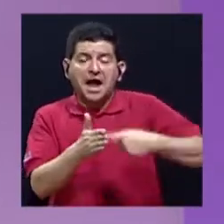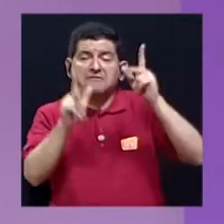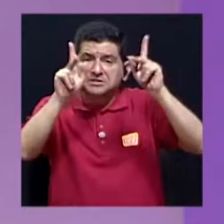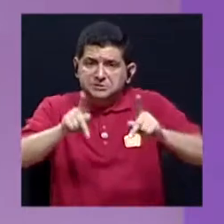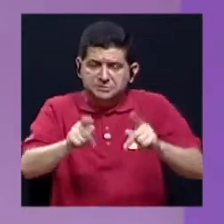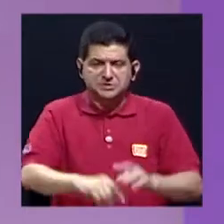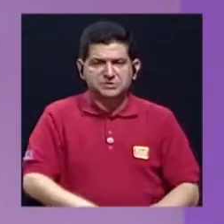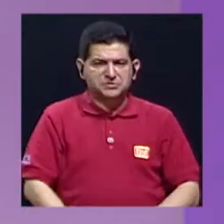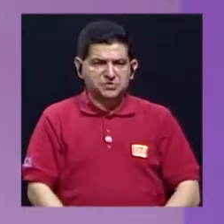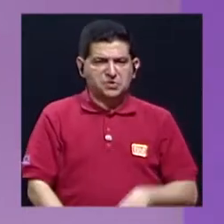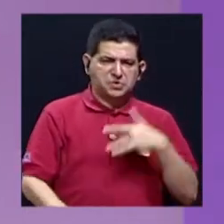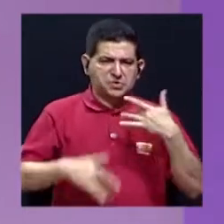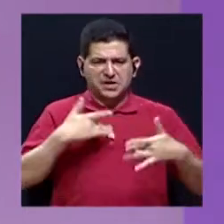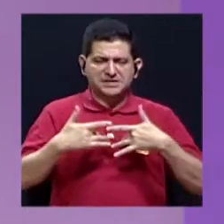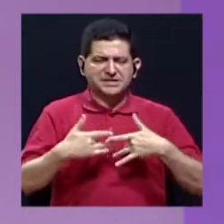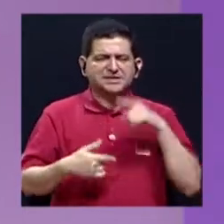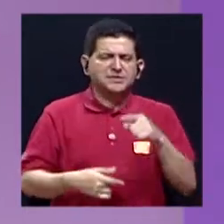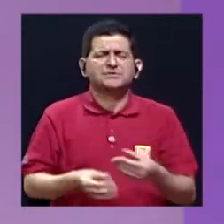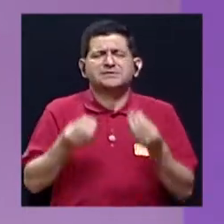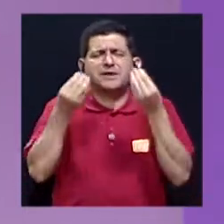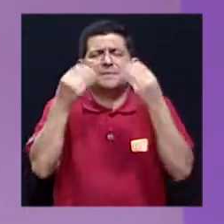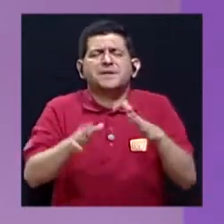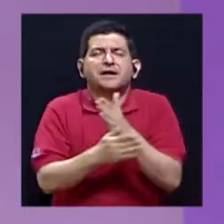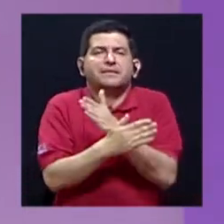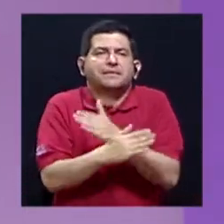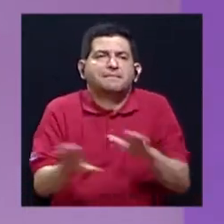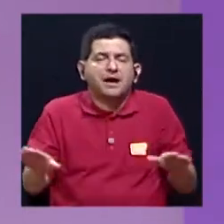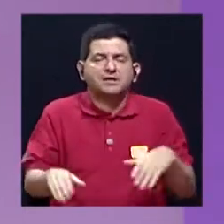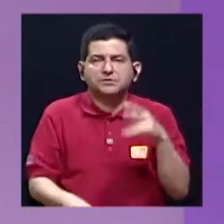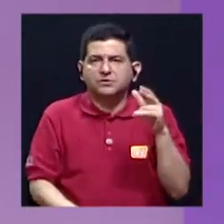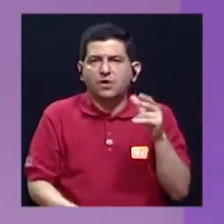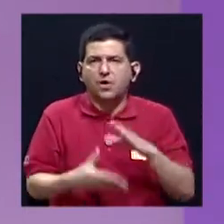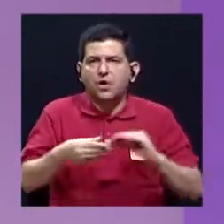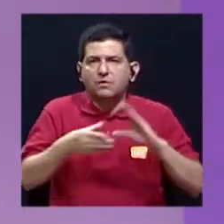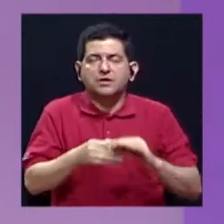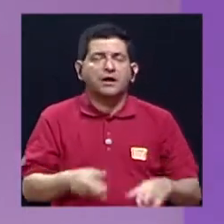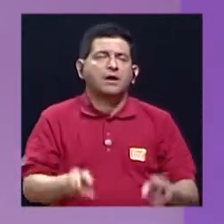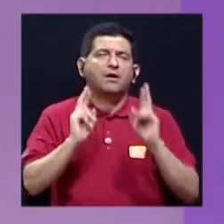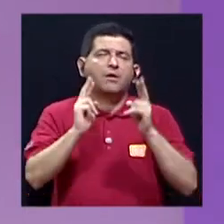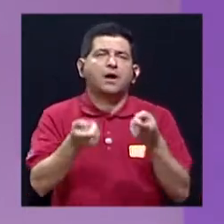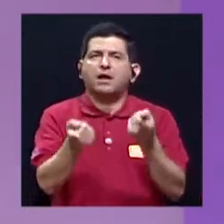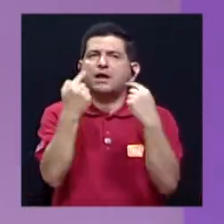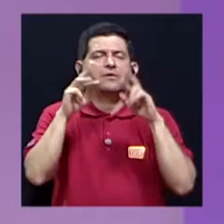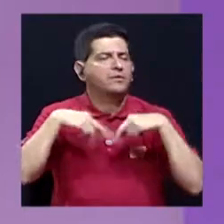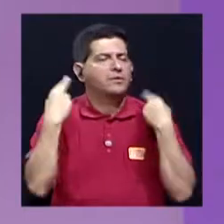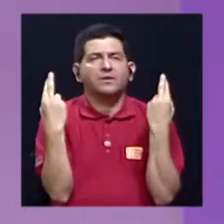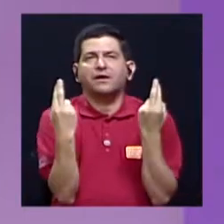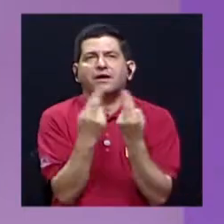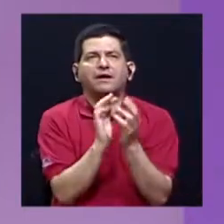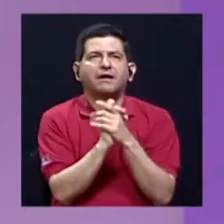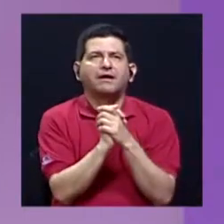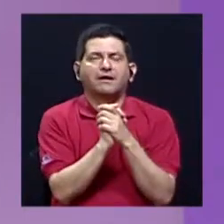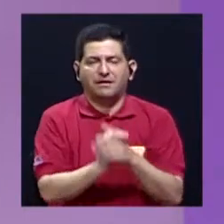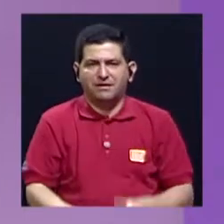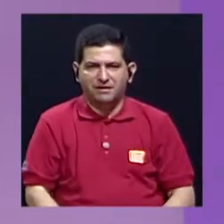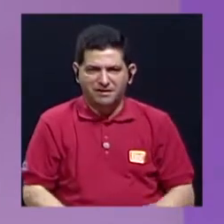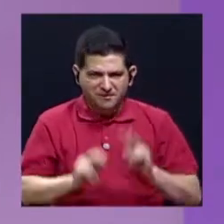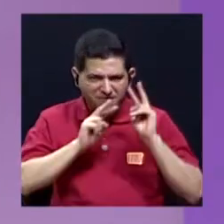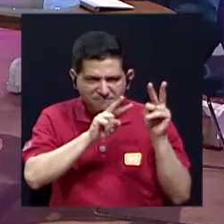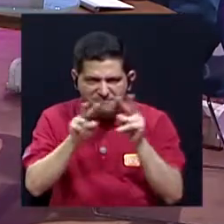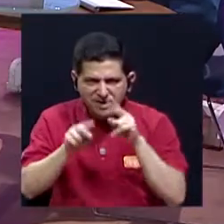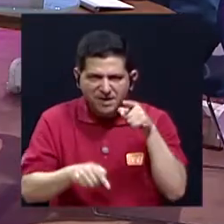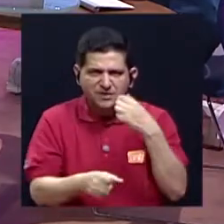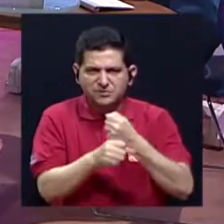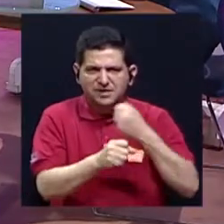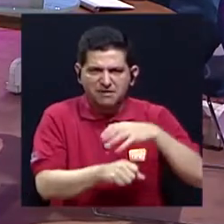una persona como que siente que te roba la paz, ¿verdad? O tal vez escucha un comentario, y ojalá que no venga a la sesión de consejo. Porque están vigilando si hace las cosas